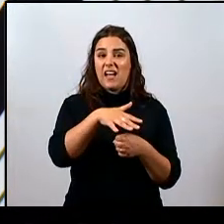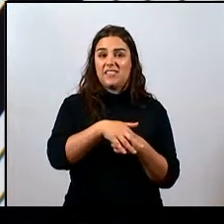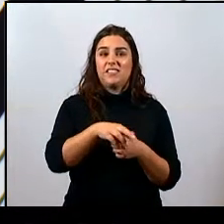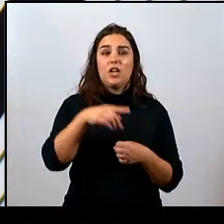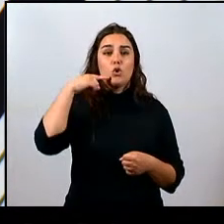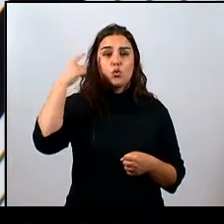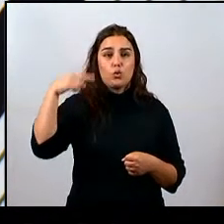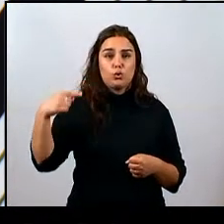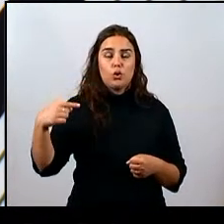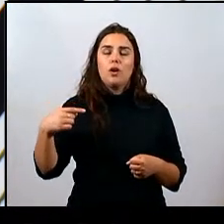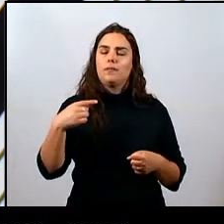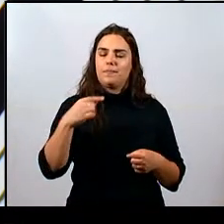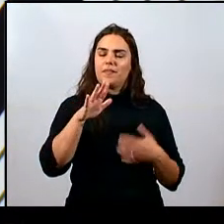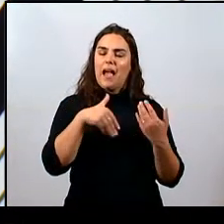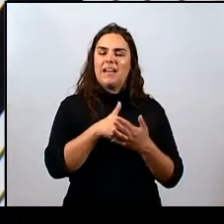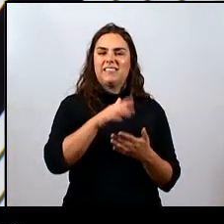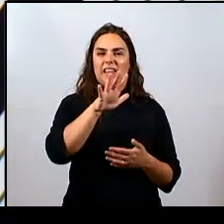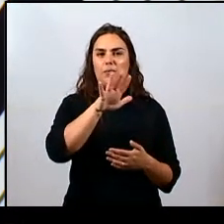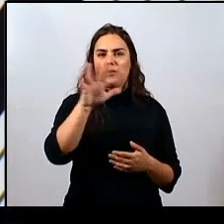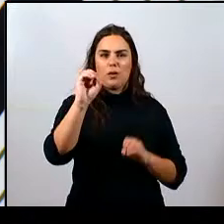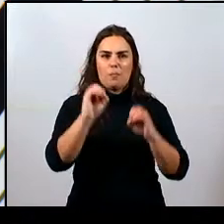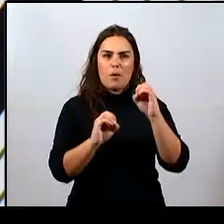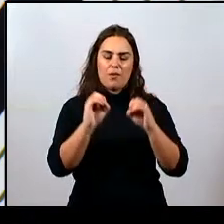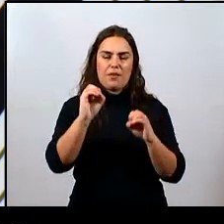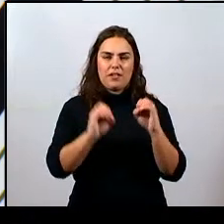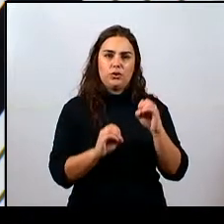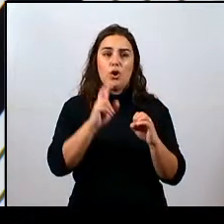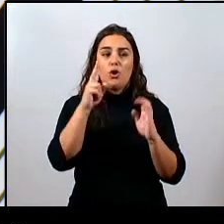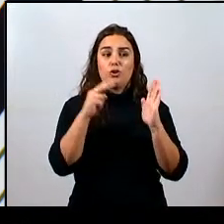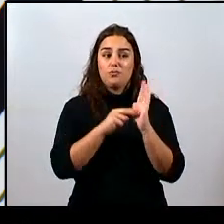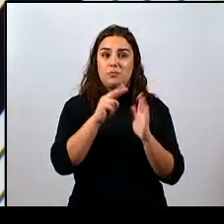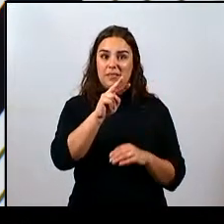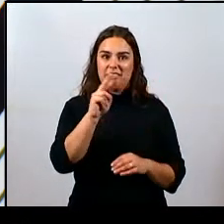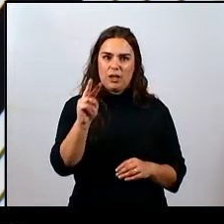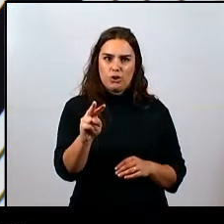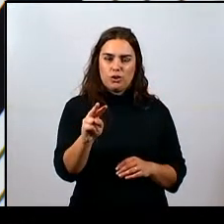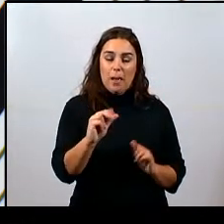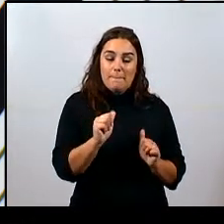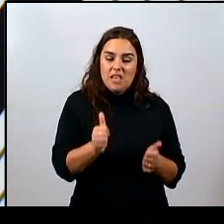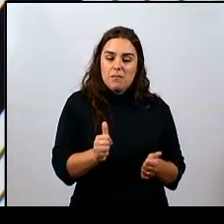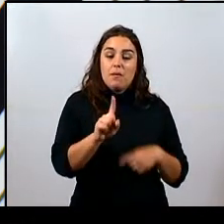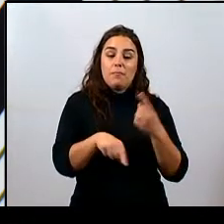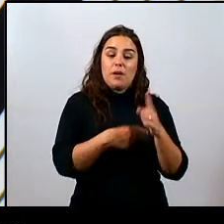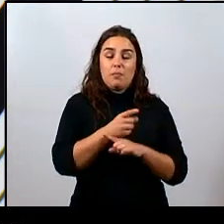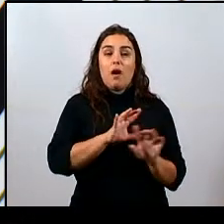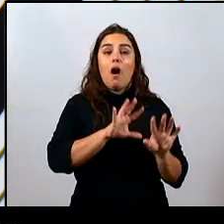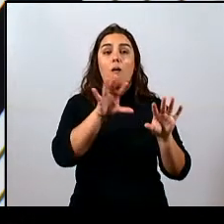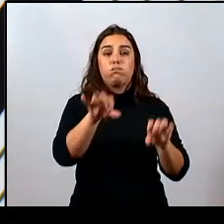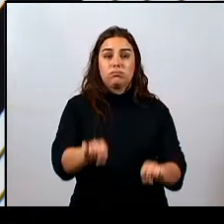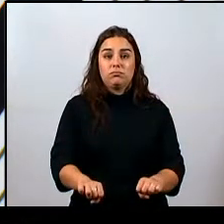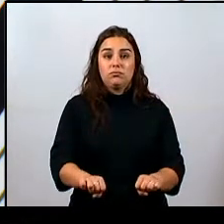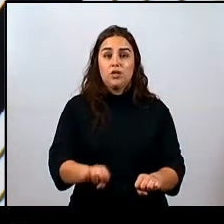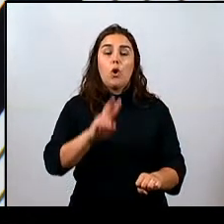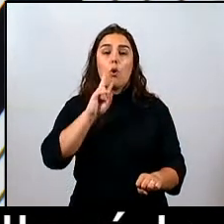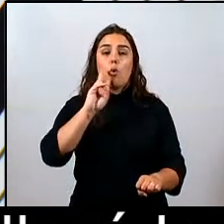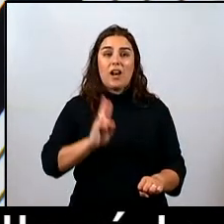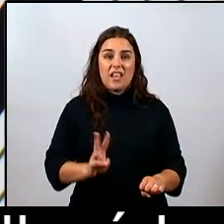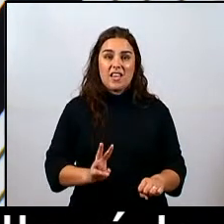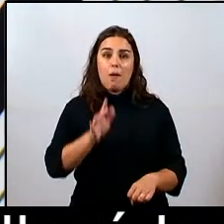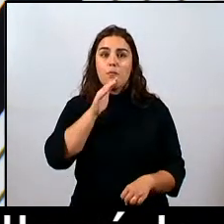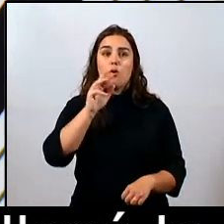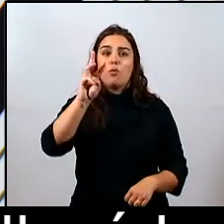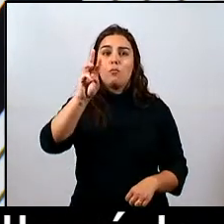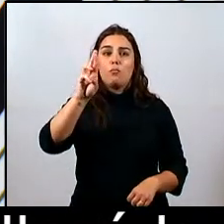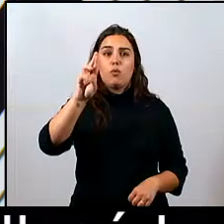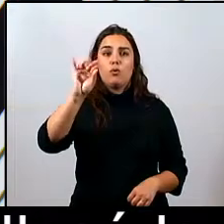el 55% a principios de 2022. Pero después llegó la invasión de Ucrania por parte de Putin,